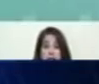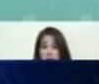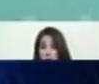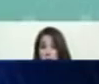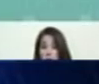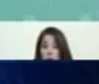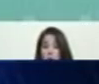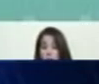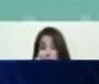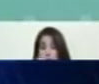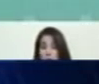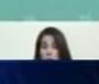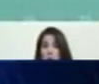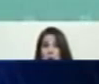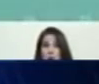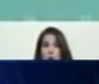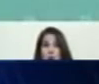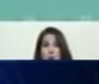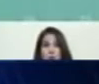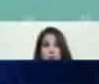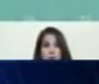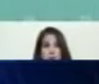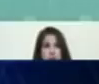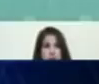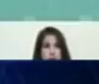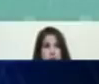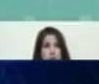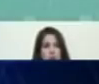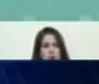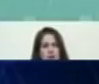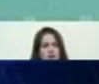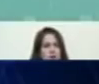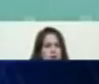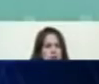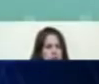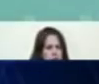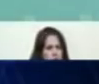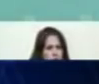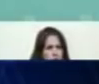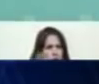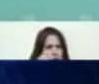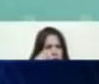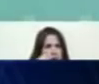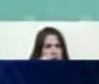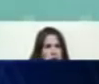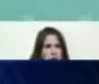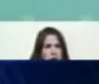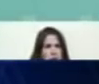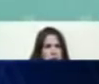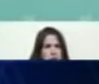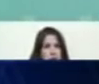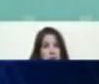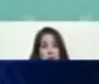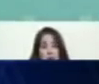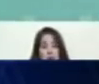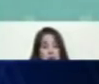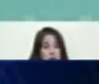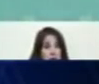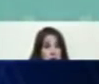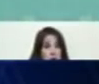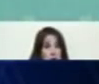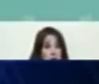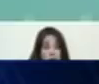Todas las líneas estratégicas, línea estratégica número 1, fortalecimiento de la ruta materna. Aquí me están haciendo una solicitud